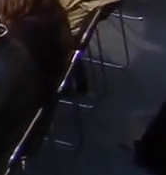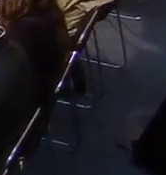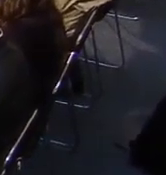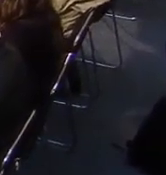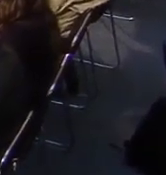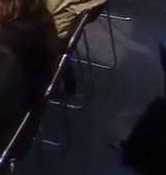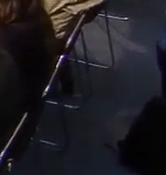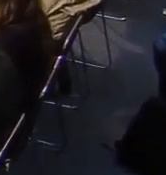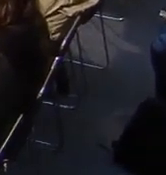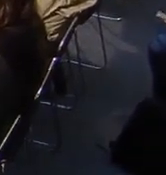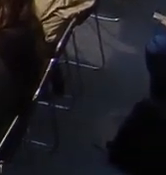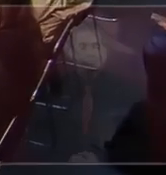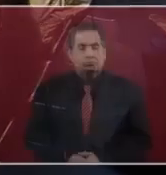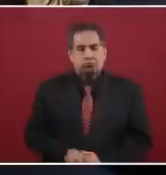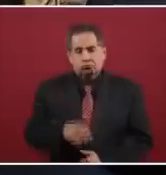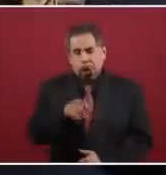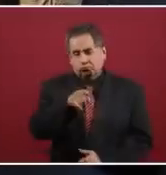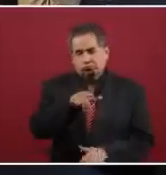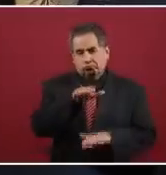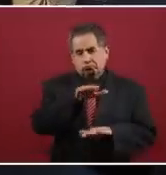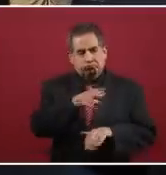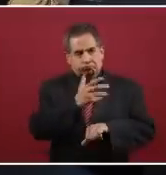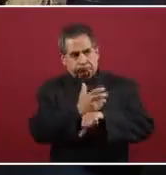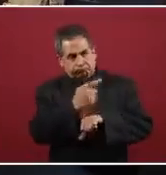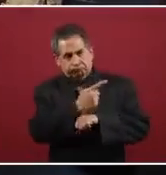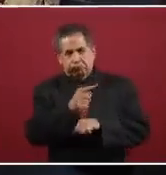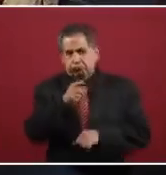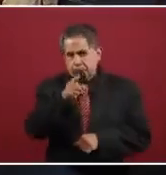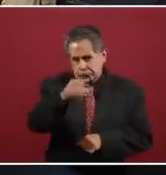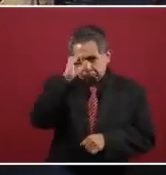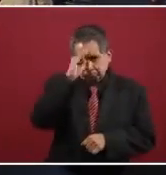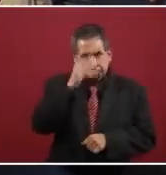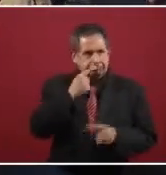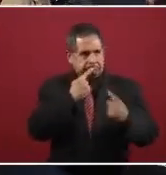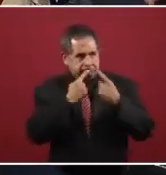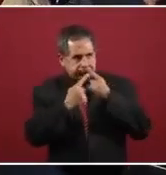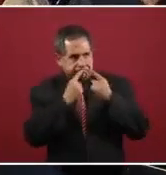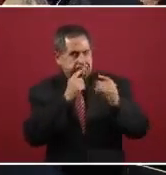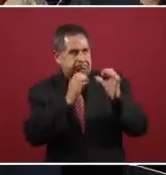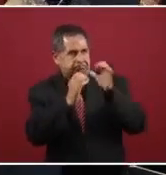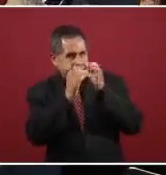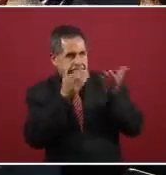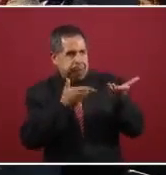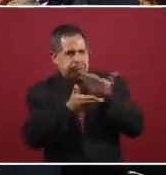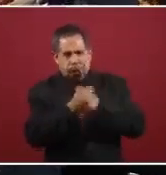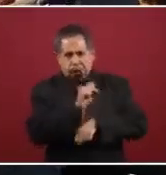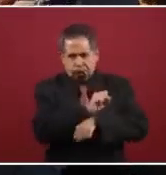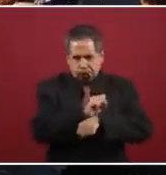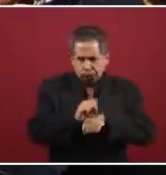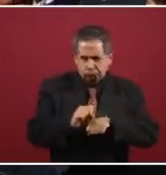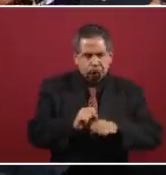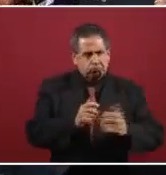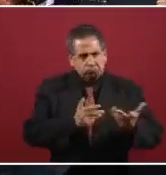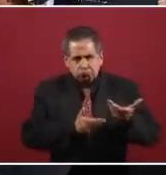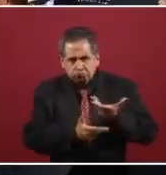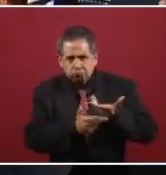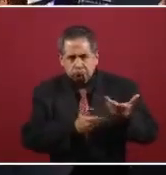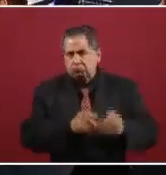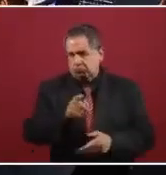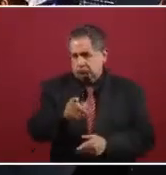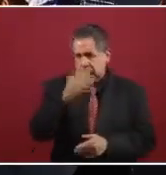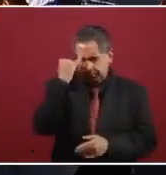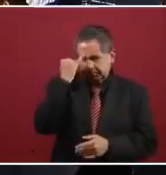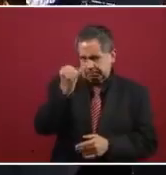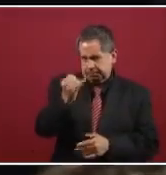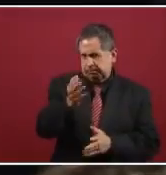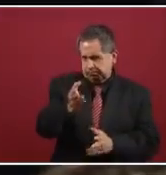de la conciliación y en pos del el trato dialogado, terso, lo más suave posible.